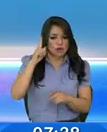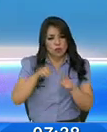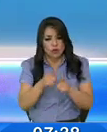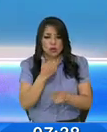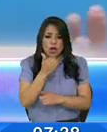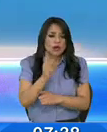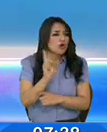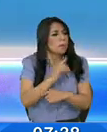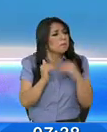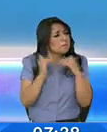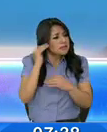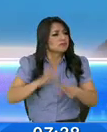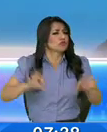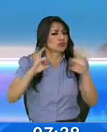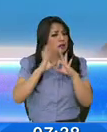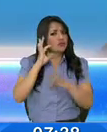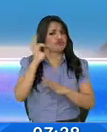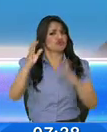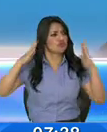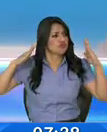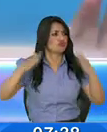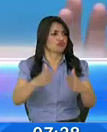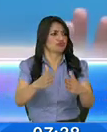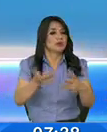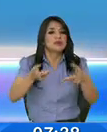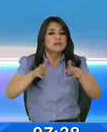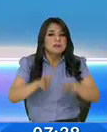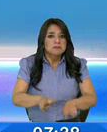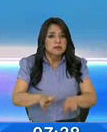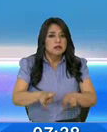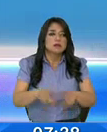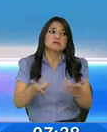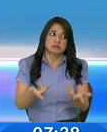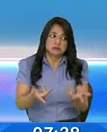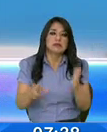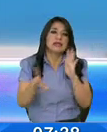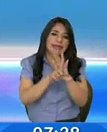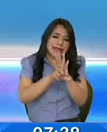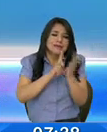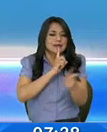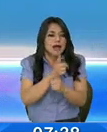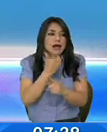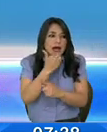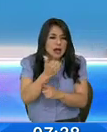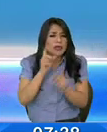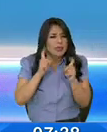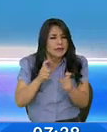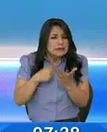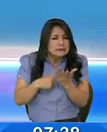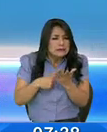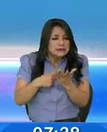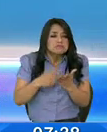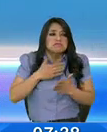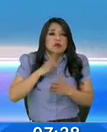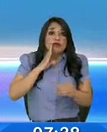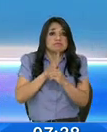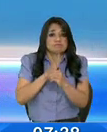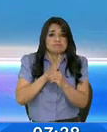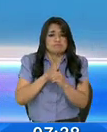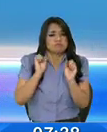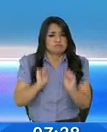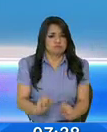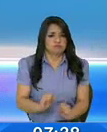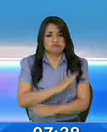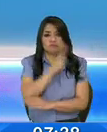política futura inclusive el polo legal que ésta sea hay que mirar esos objetivos y